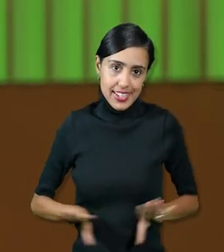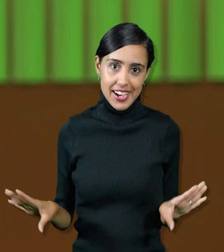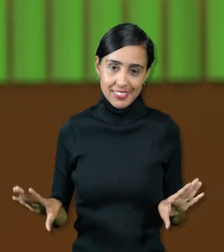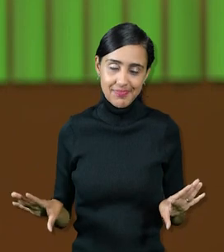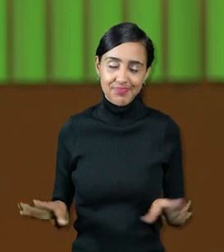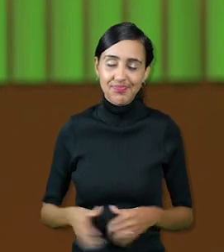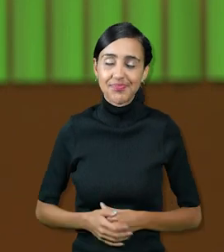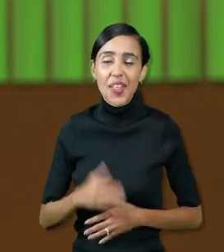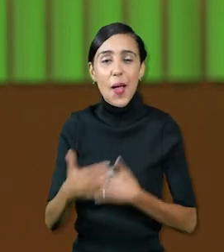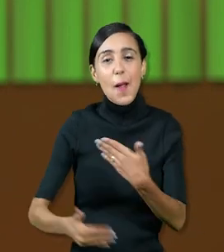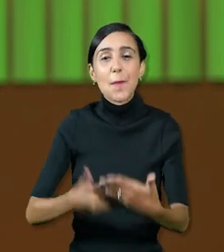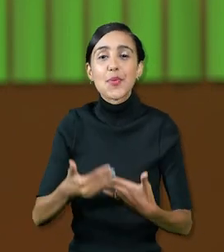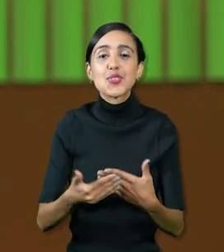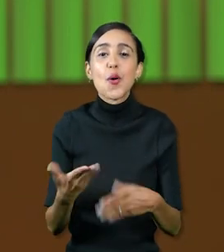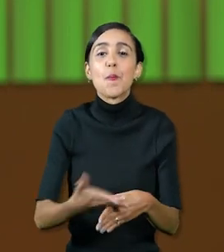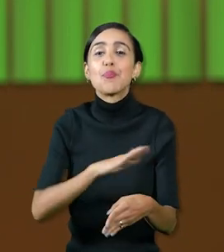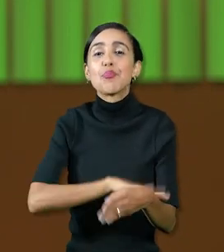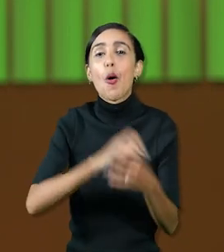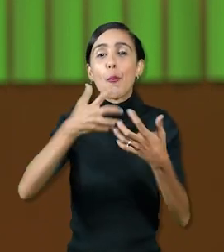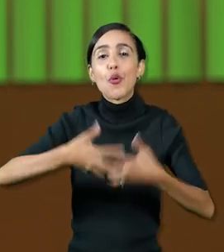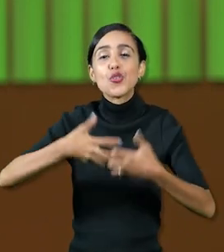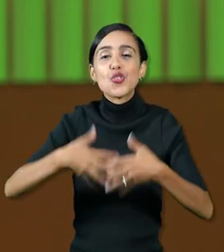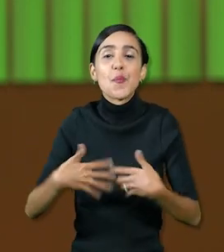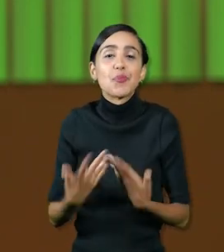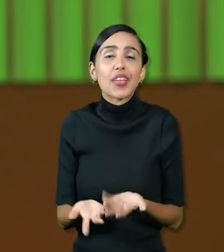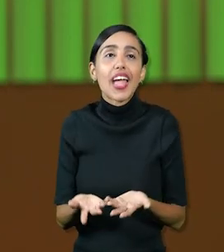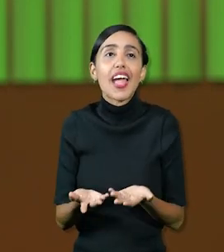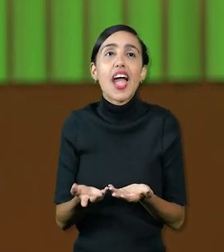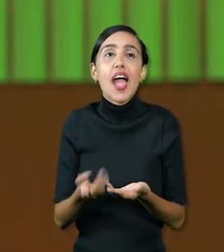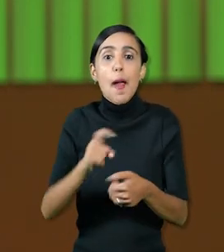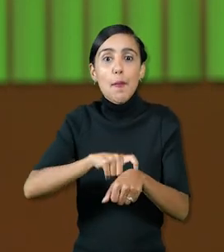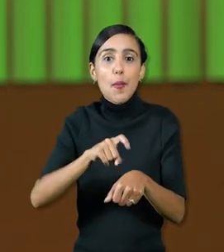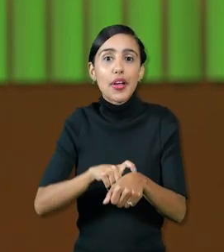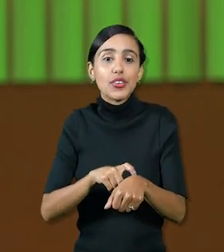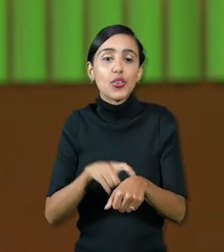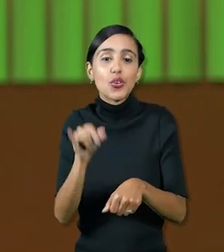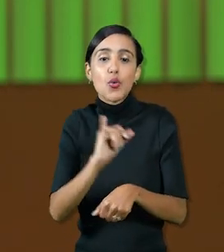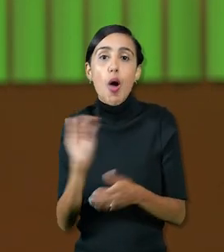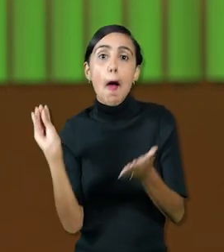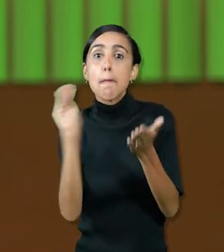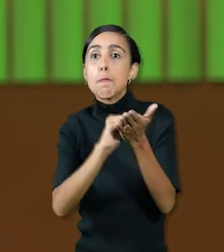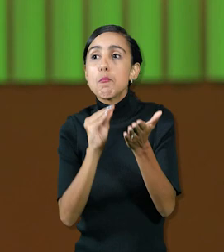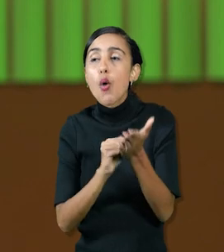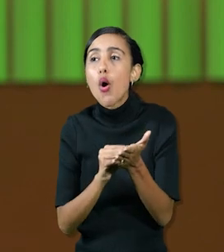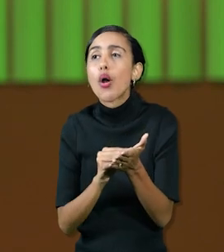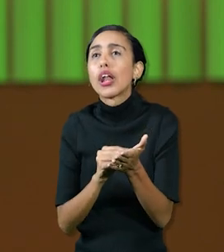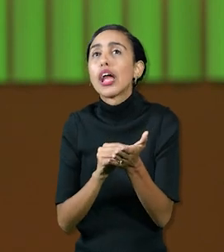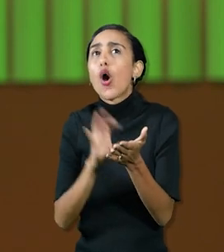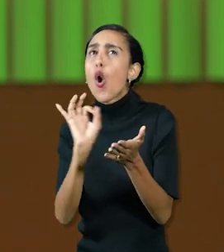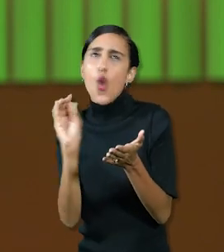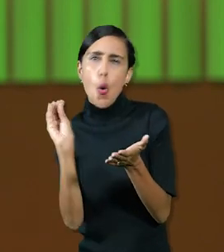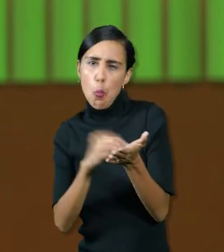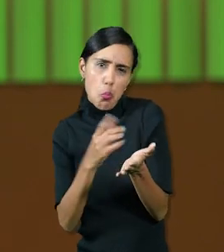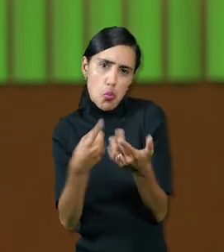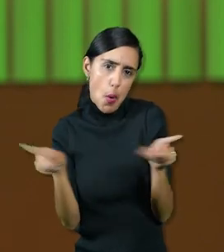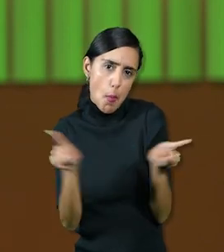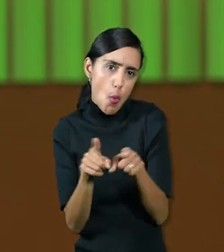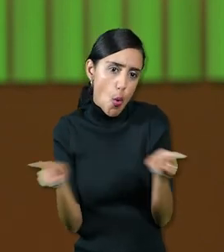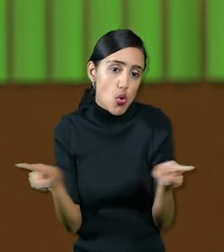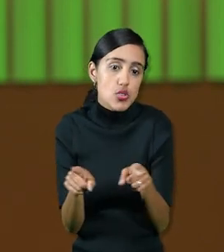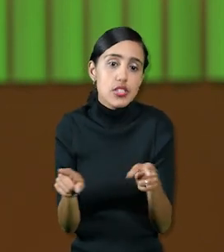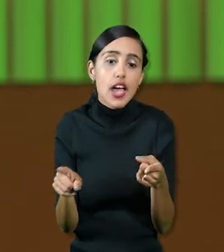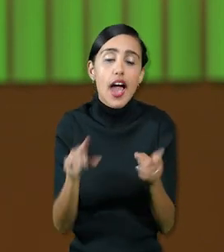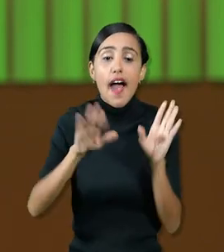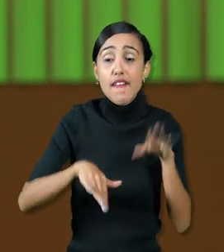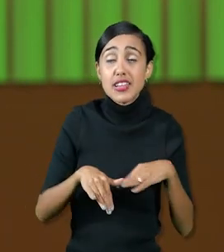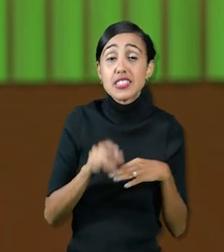en el proceso de postproducción también está el momento en que uno adiciona o no música, o sea, música original que se compone